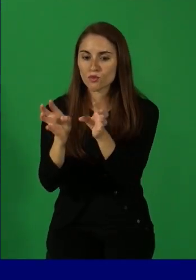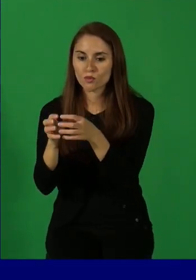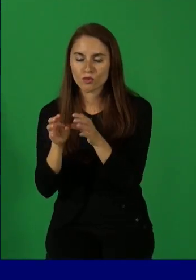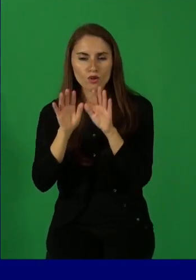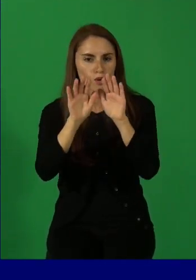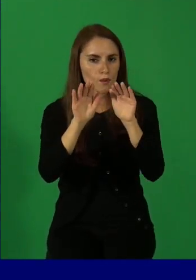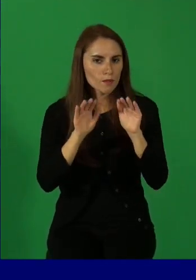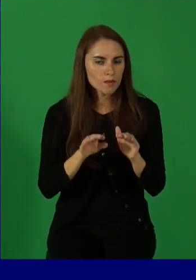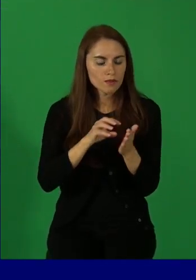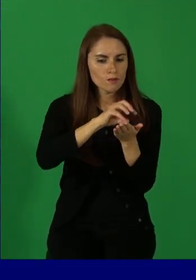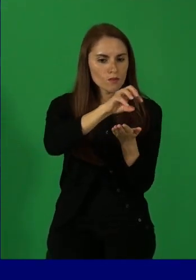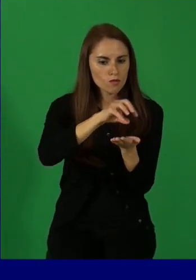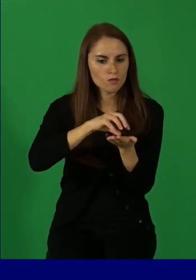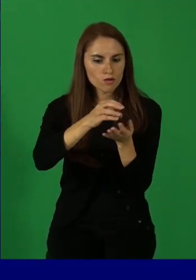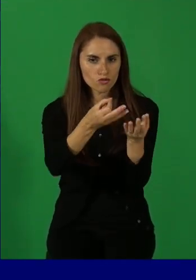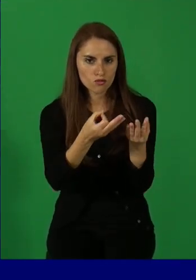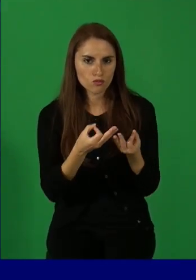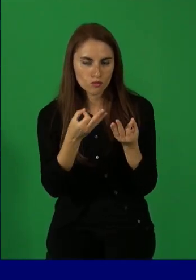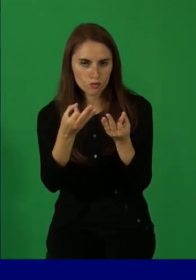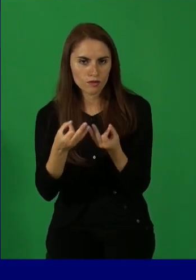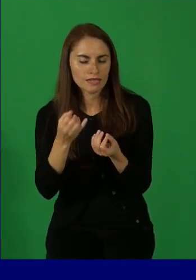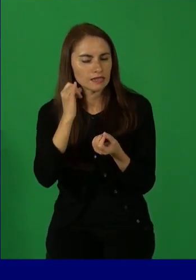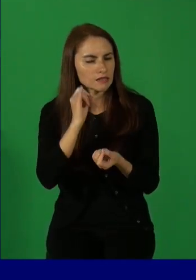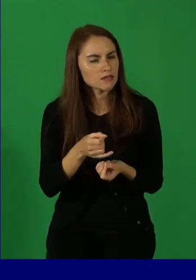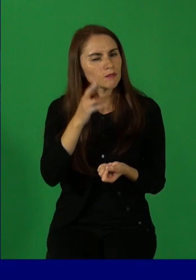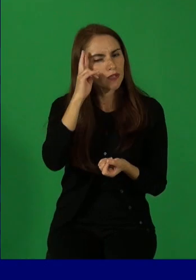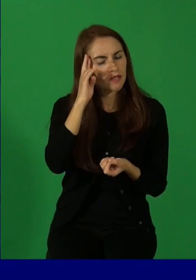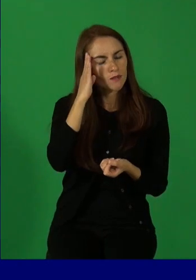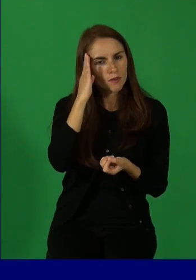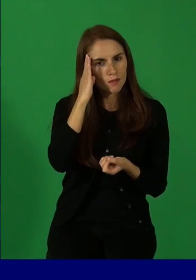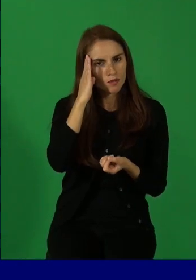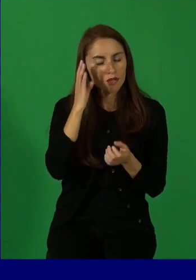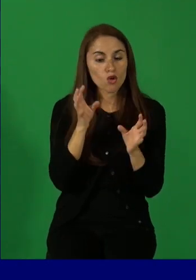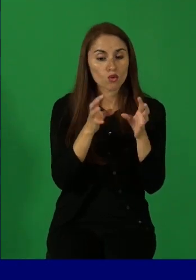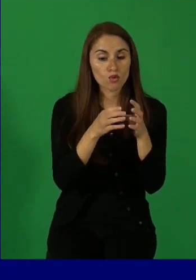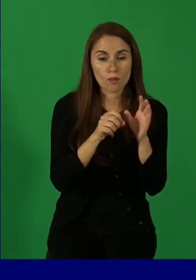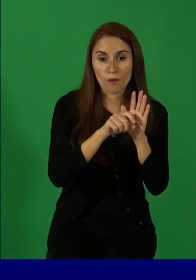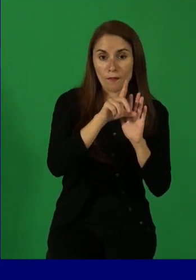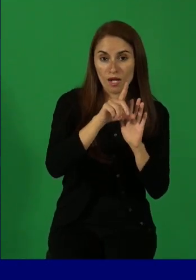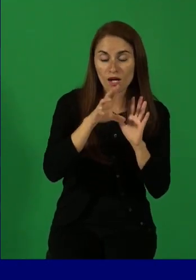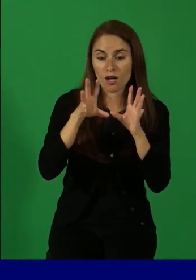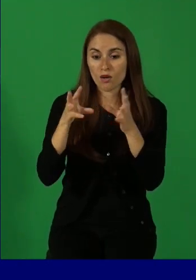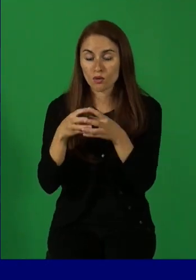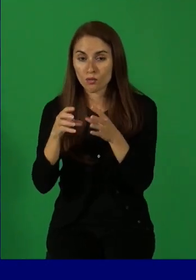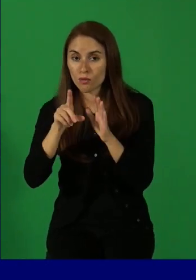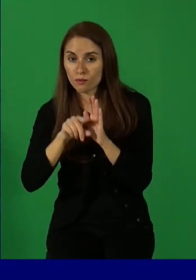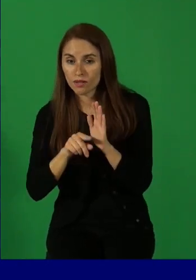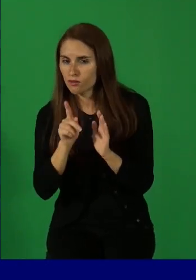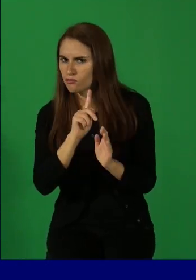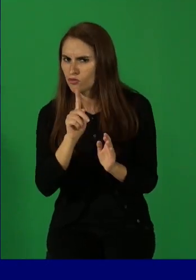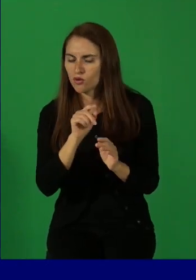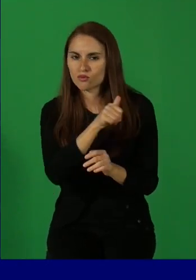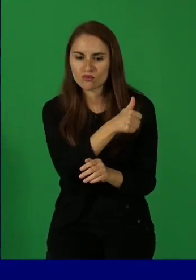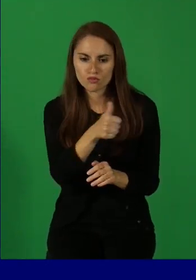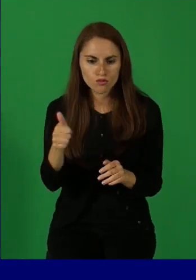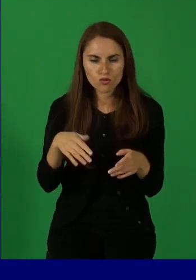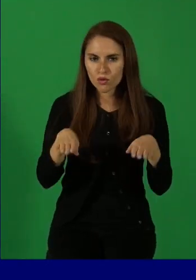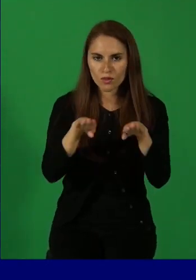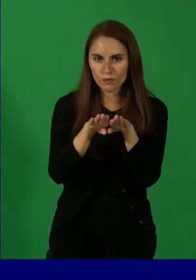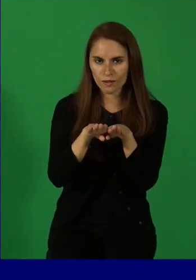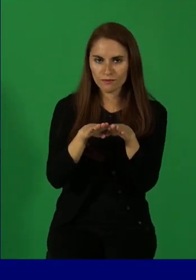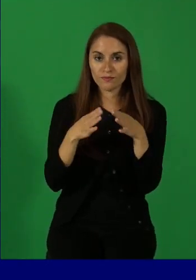grupo, recuérdalo. Eso es muy importante, ningún grupo puede tener más elementos que otro. Y ahora los